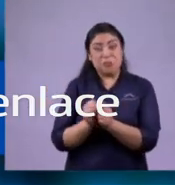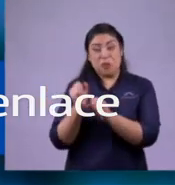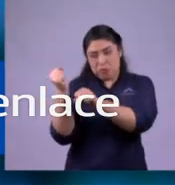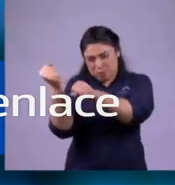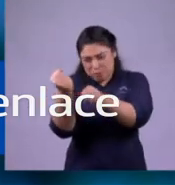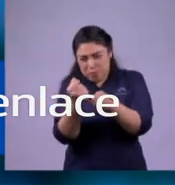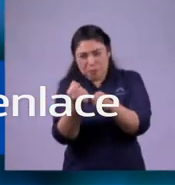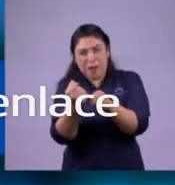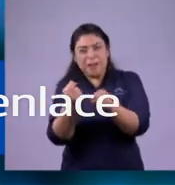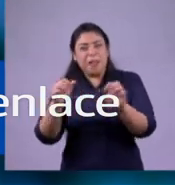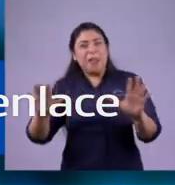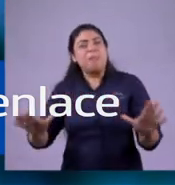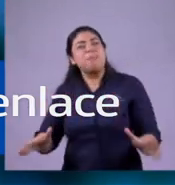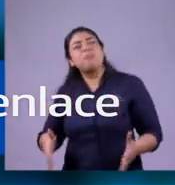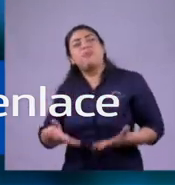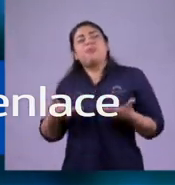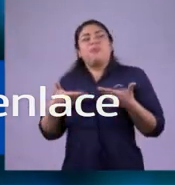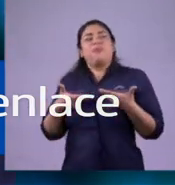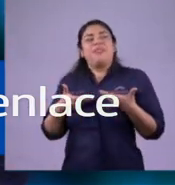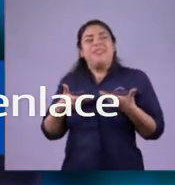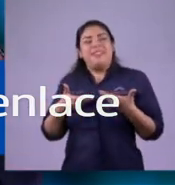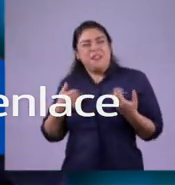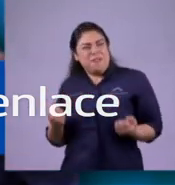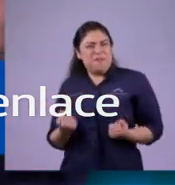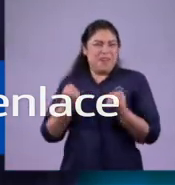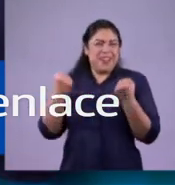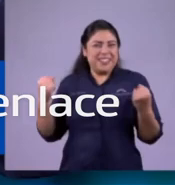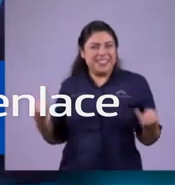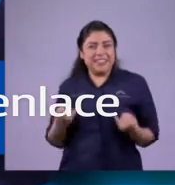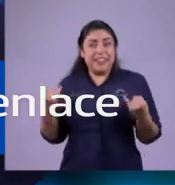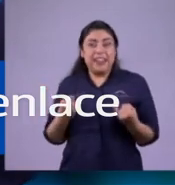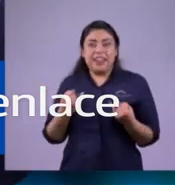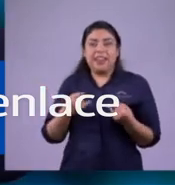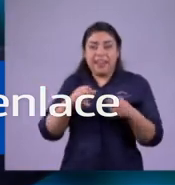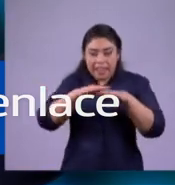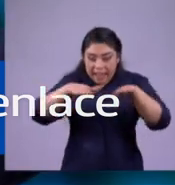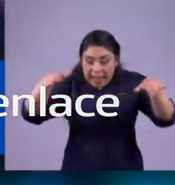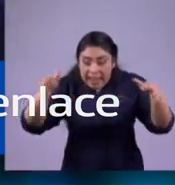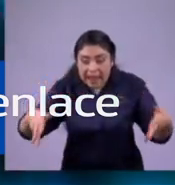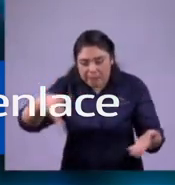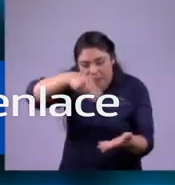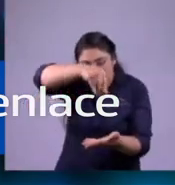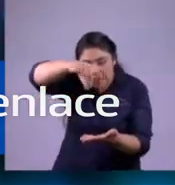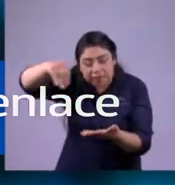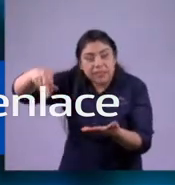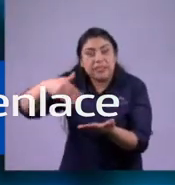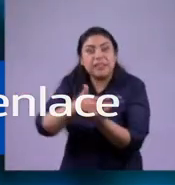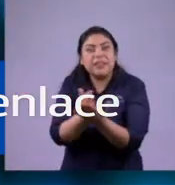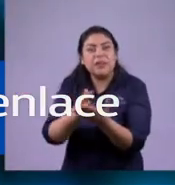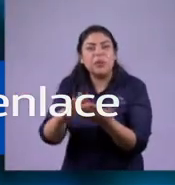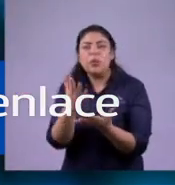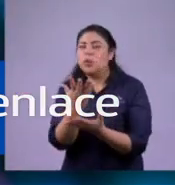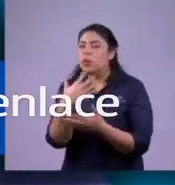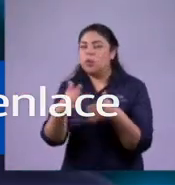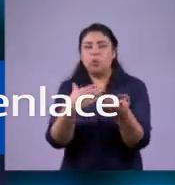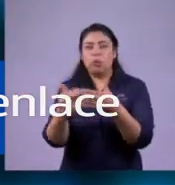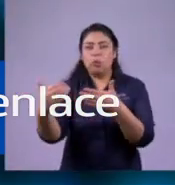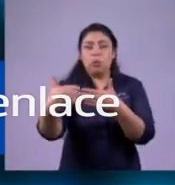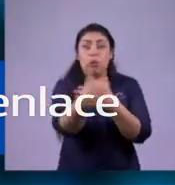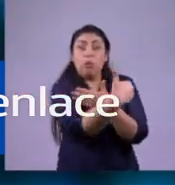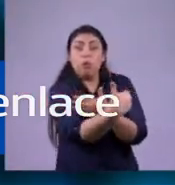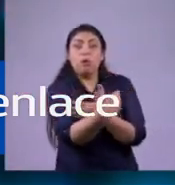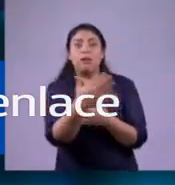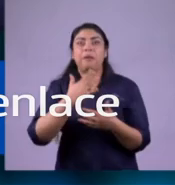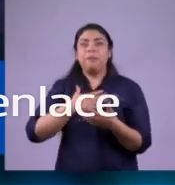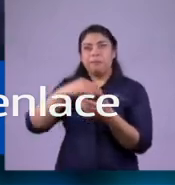nos infundirán aliento al ver esas mesas delante ni en presencia de mis angustia dores unge es mi cabeza con aceite mi copa